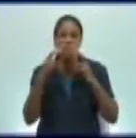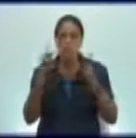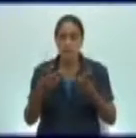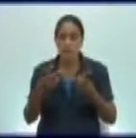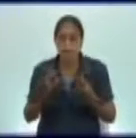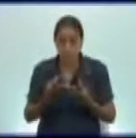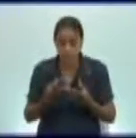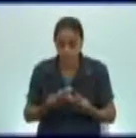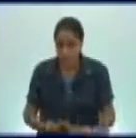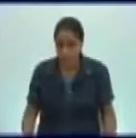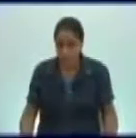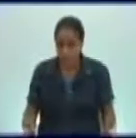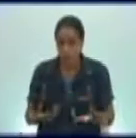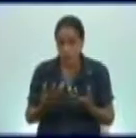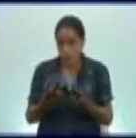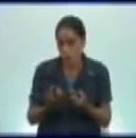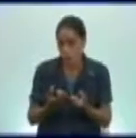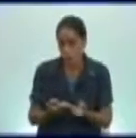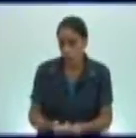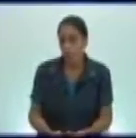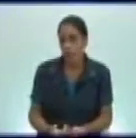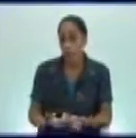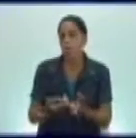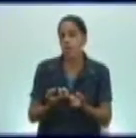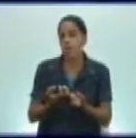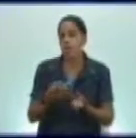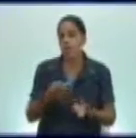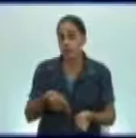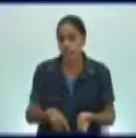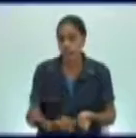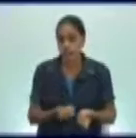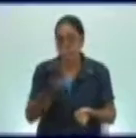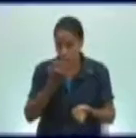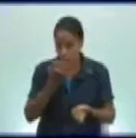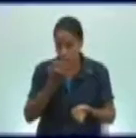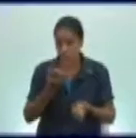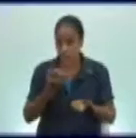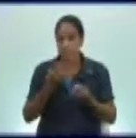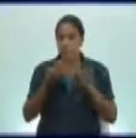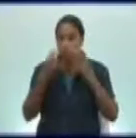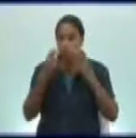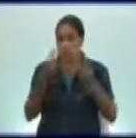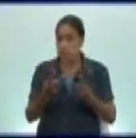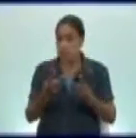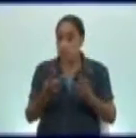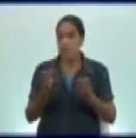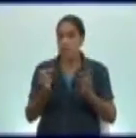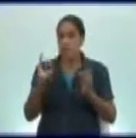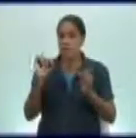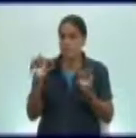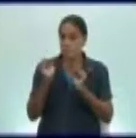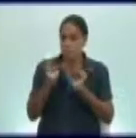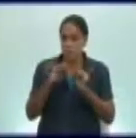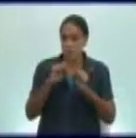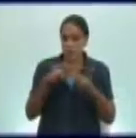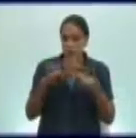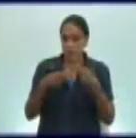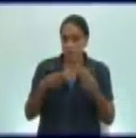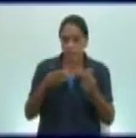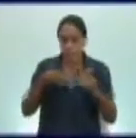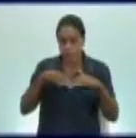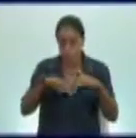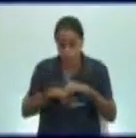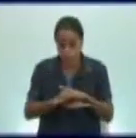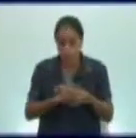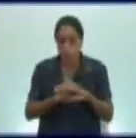que contenga materia orgánica. Suelen vivir en las capas superiores, pero en invierno se entierran para escapar